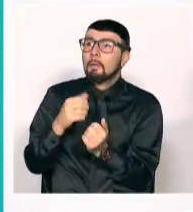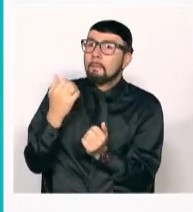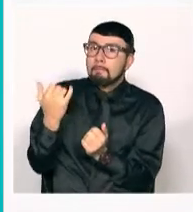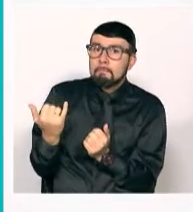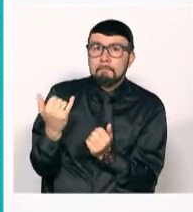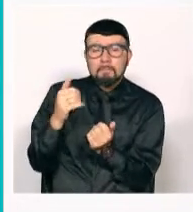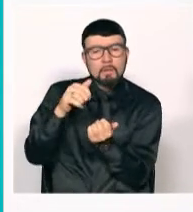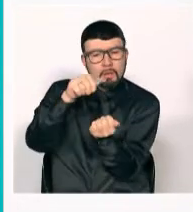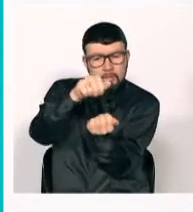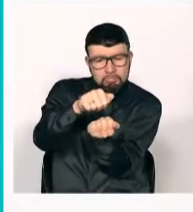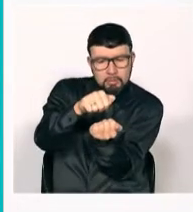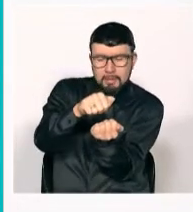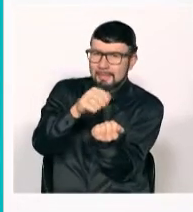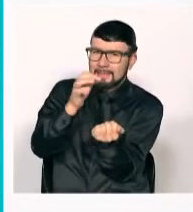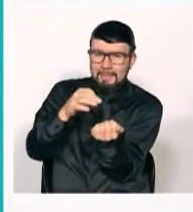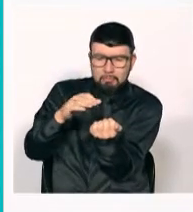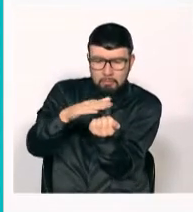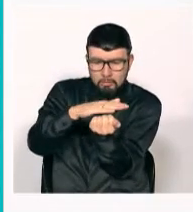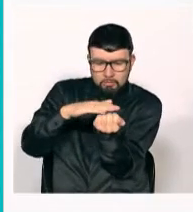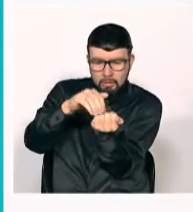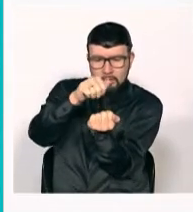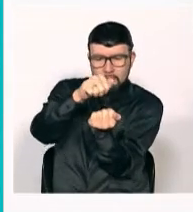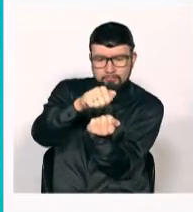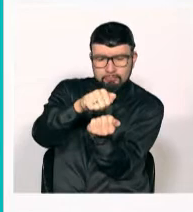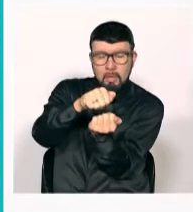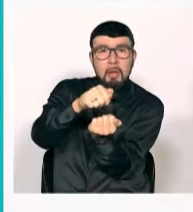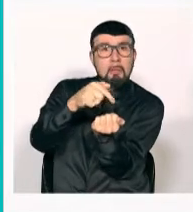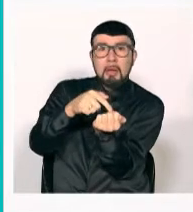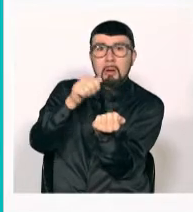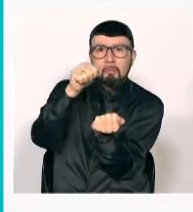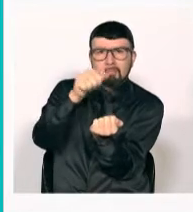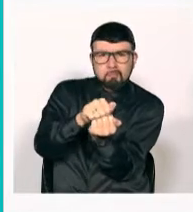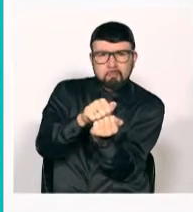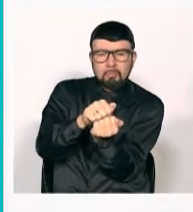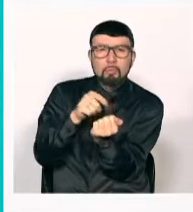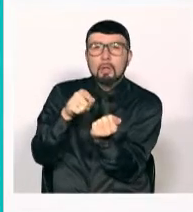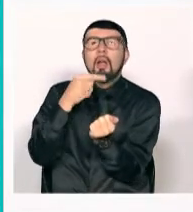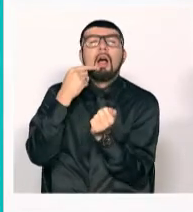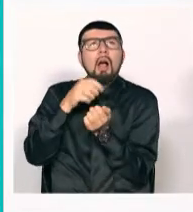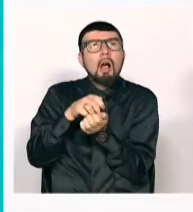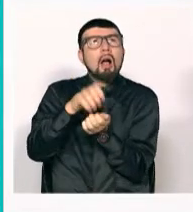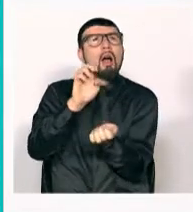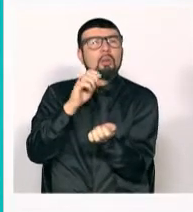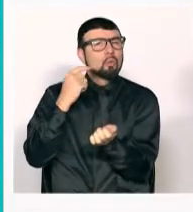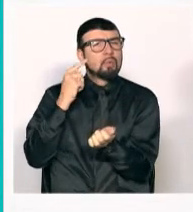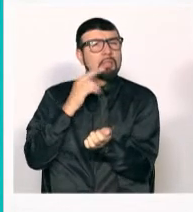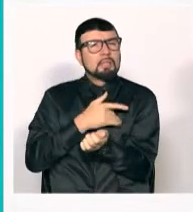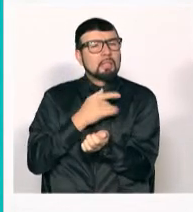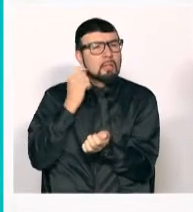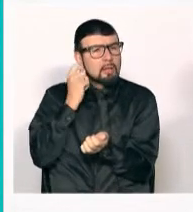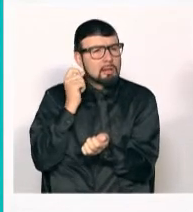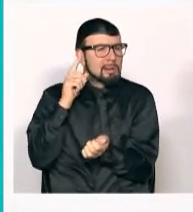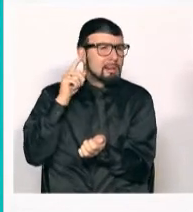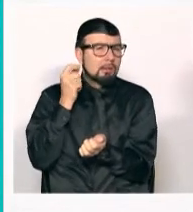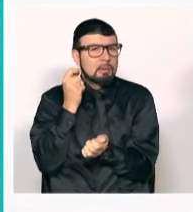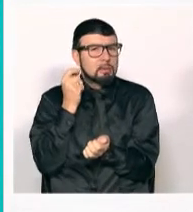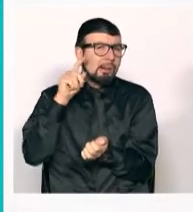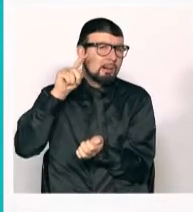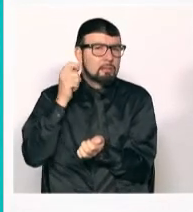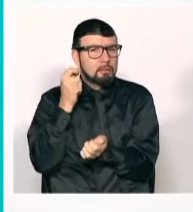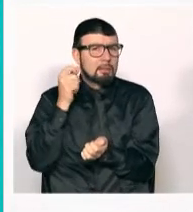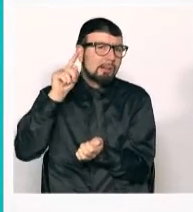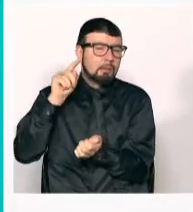articular siempre debe estar ahí acompañando. Si se queda y nosotros sentimos que hay como un pellizquito, un brinco, es porque él